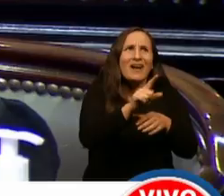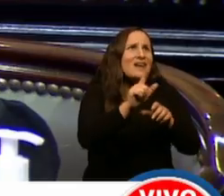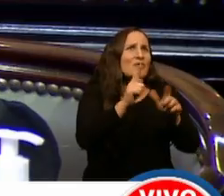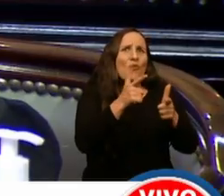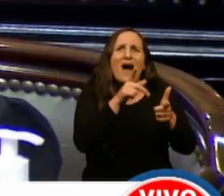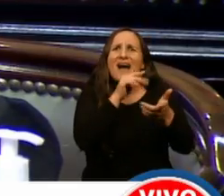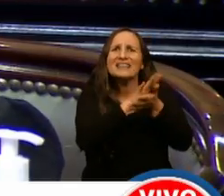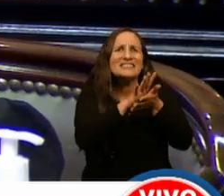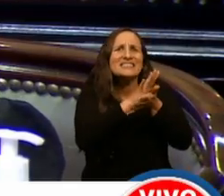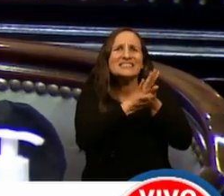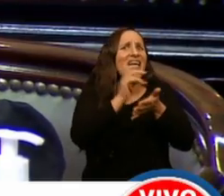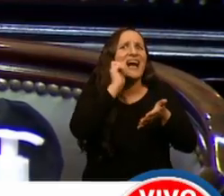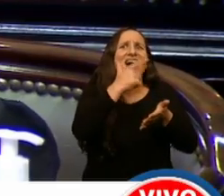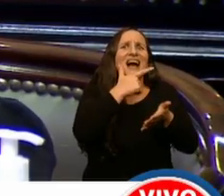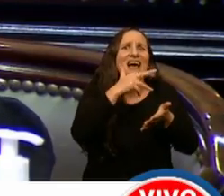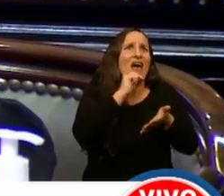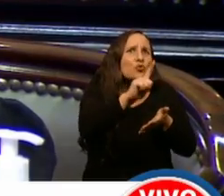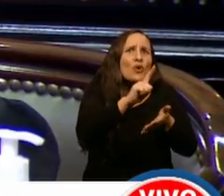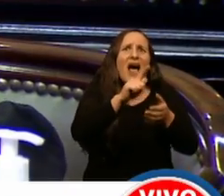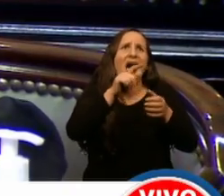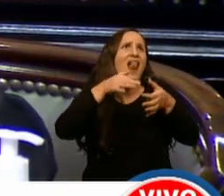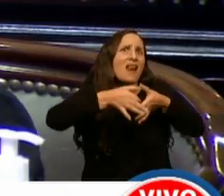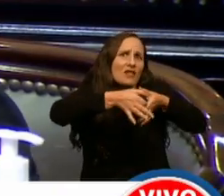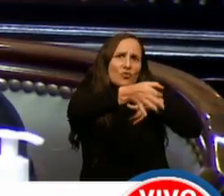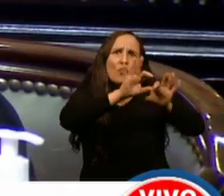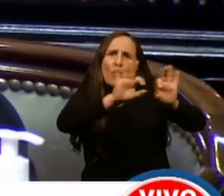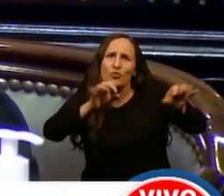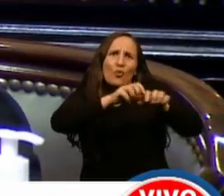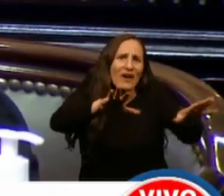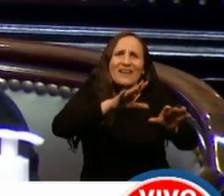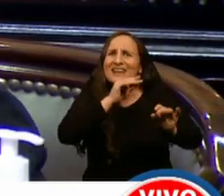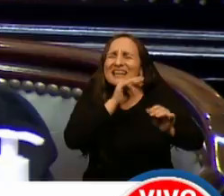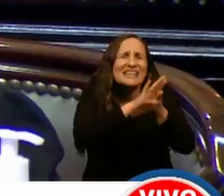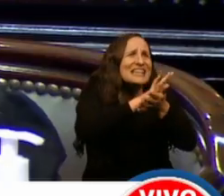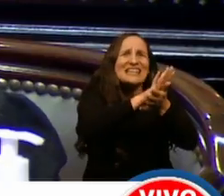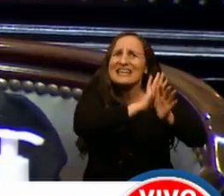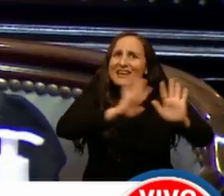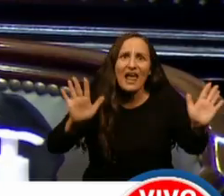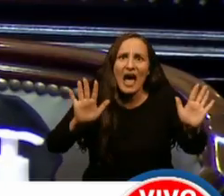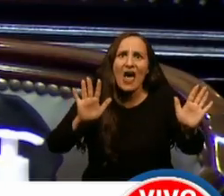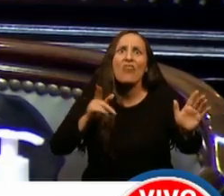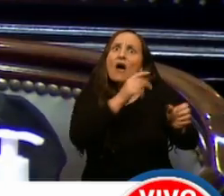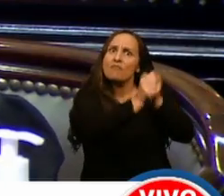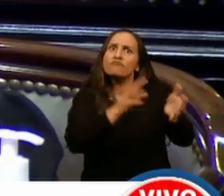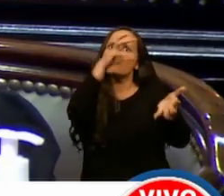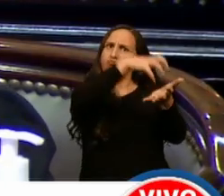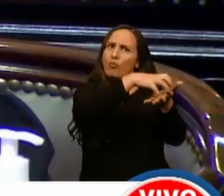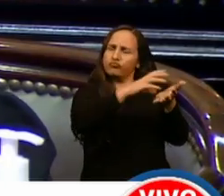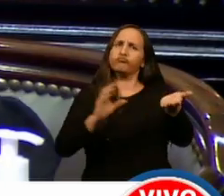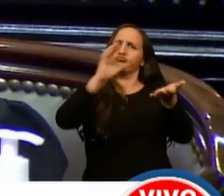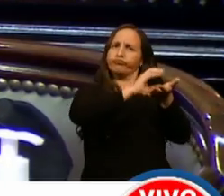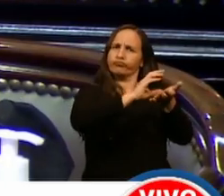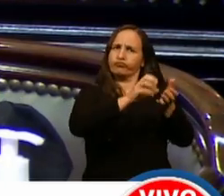de gas natural ni gas por redes no tenía se repotenció su planta se amplió tres